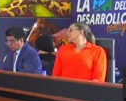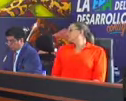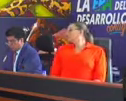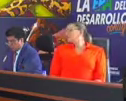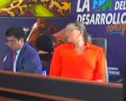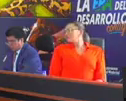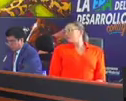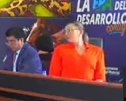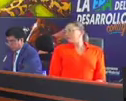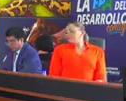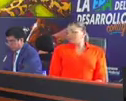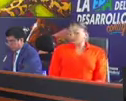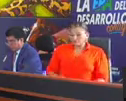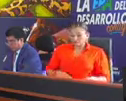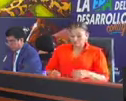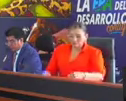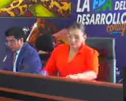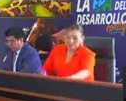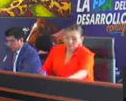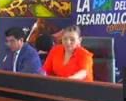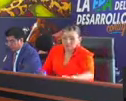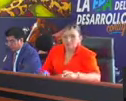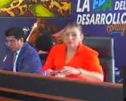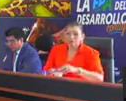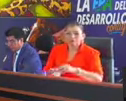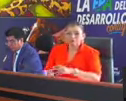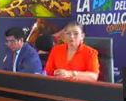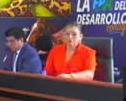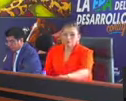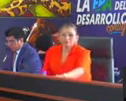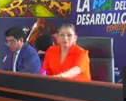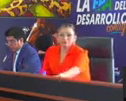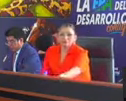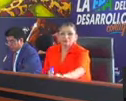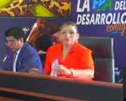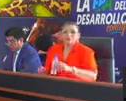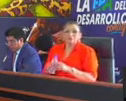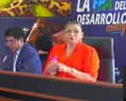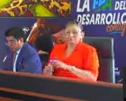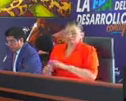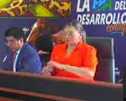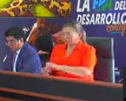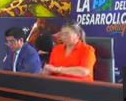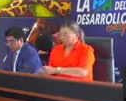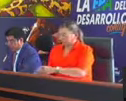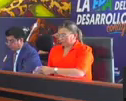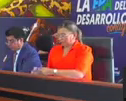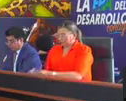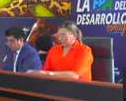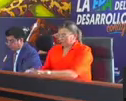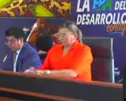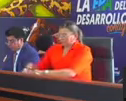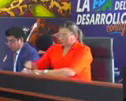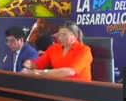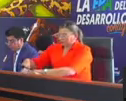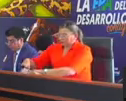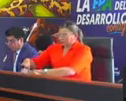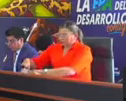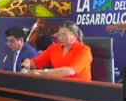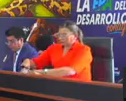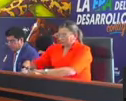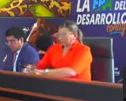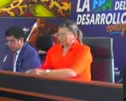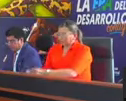GAC-MCD-R-2023-531 de fecha 25 de abril del 2023, que contiene la primera reforma del presupuesto prorrogado